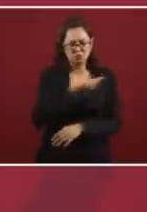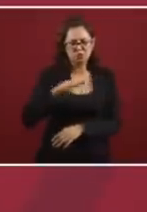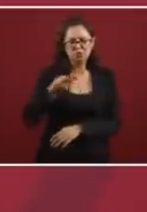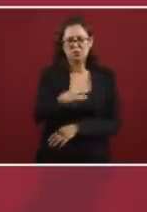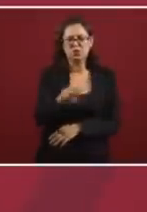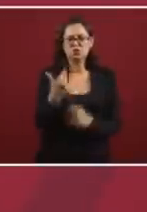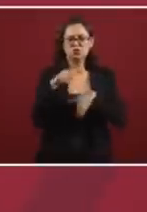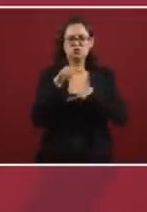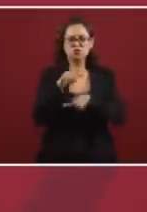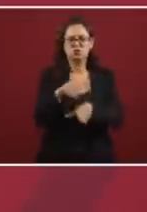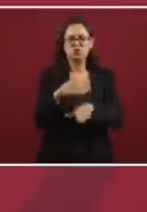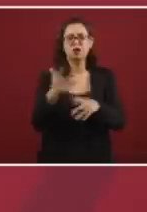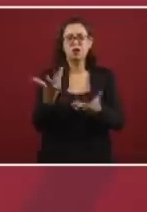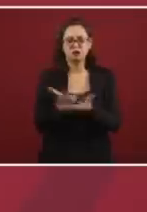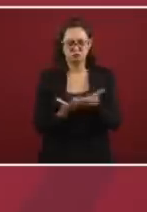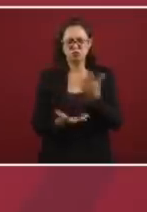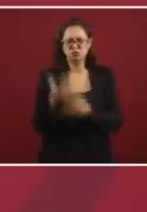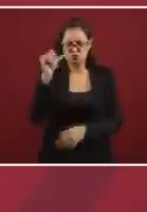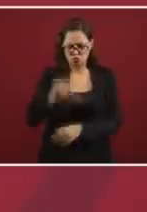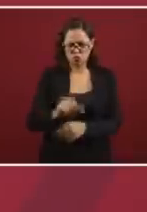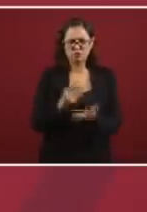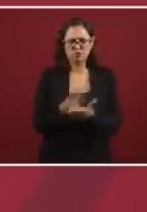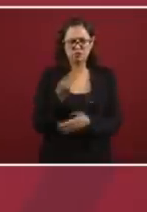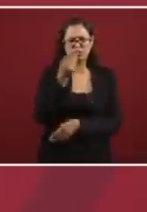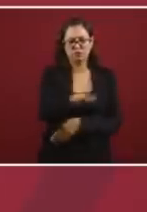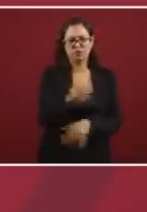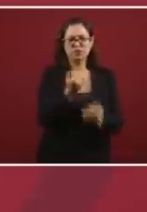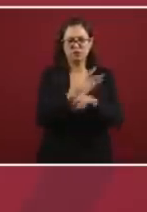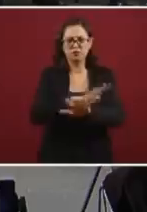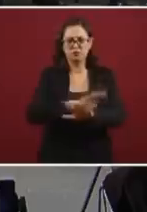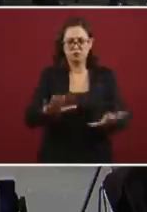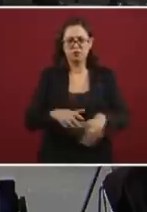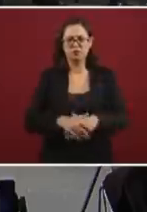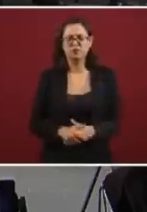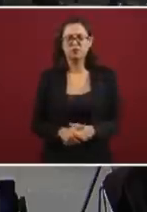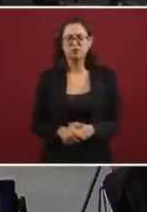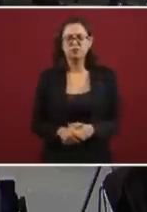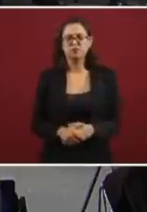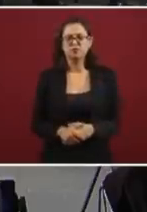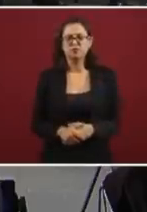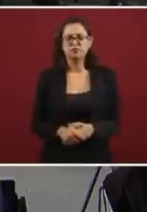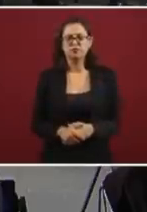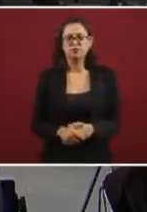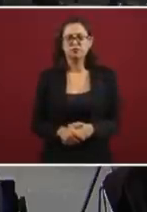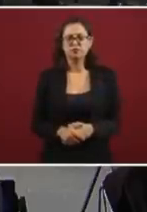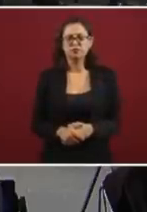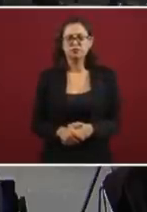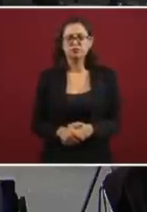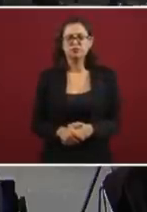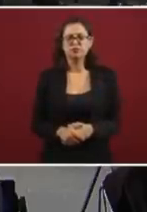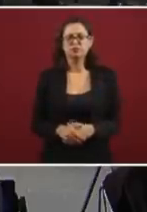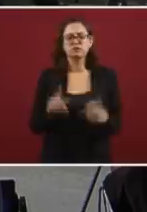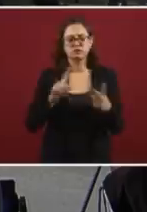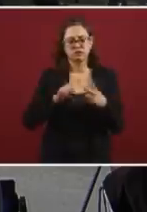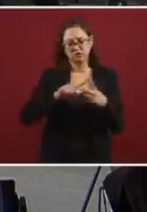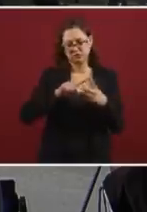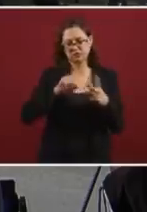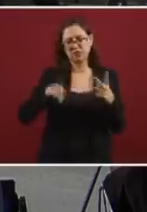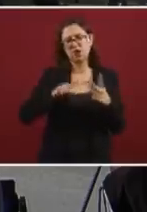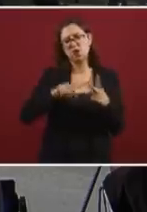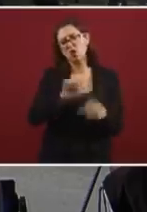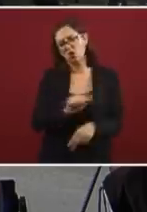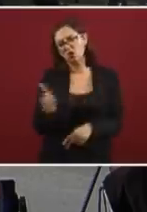lo que hemos hecho hoy mismo en esta materia y eso el otro tema en